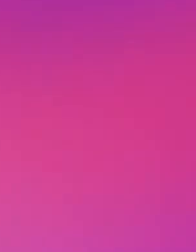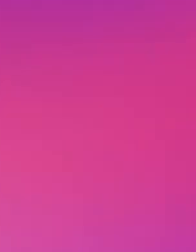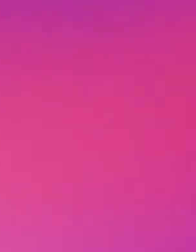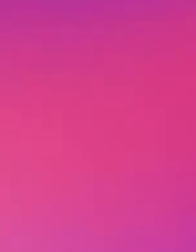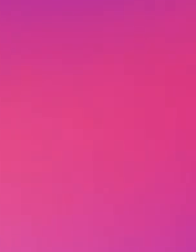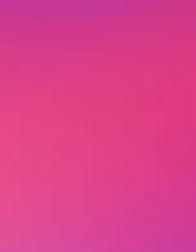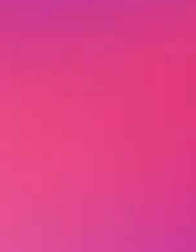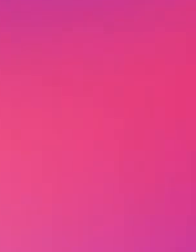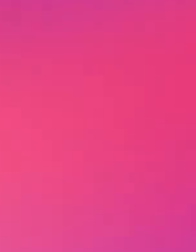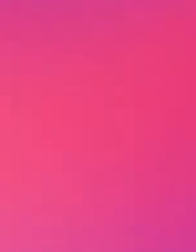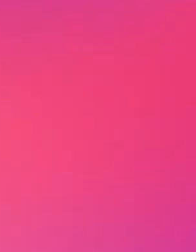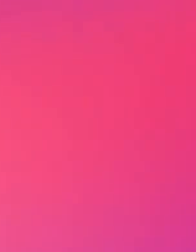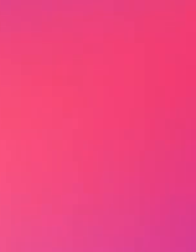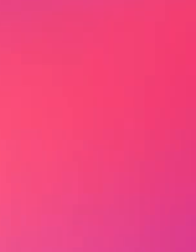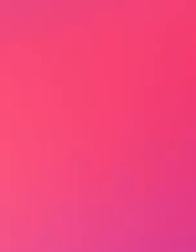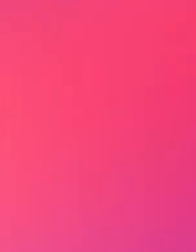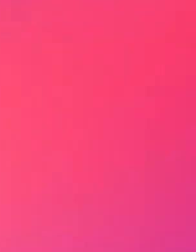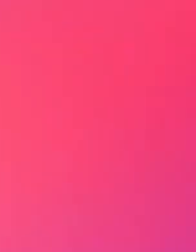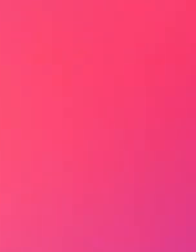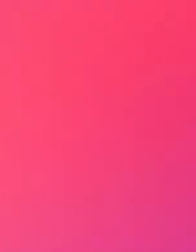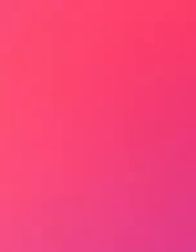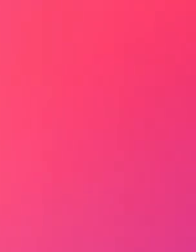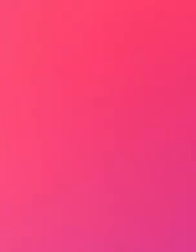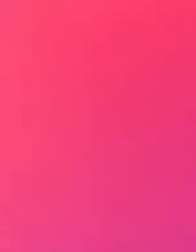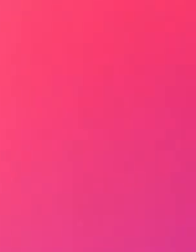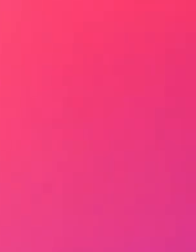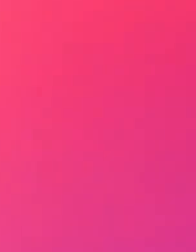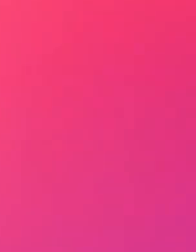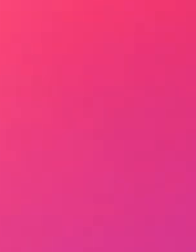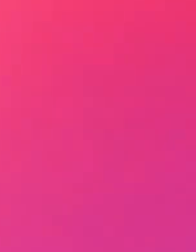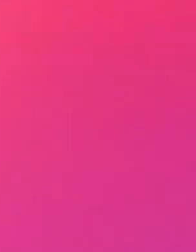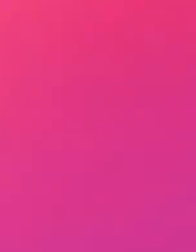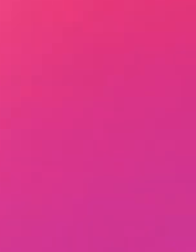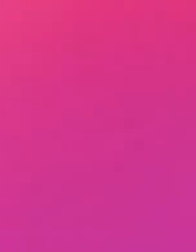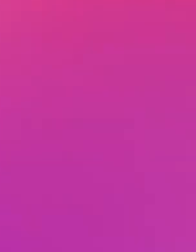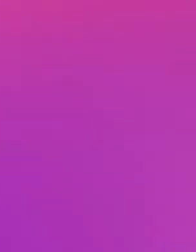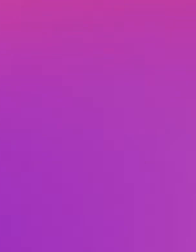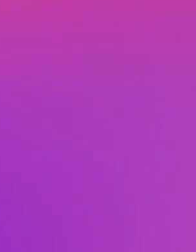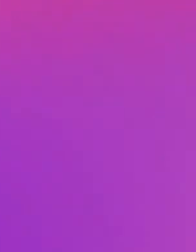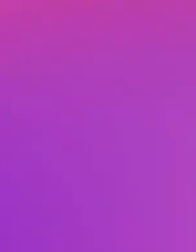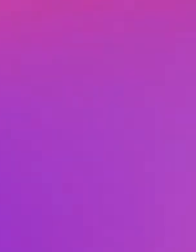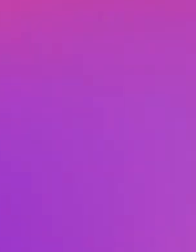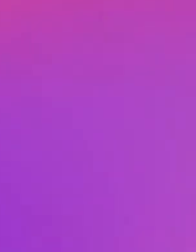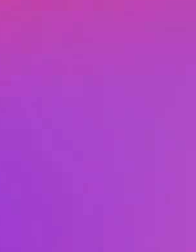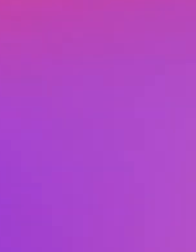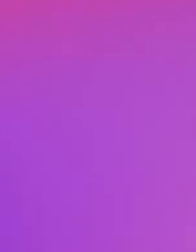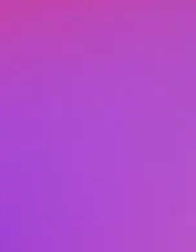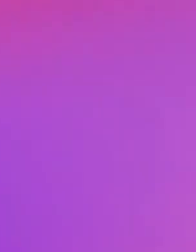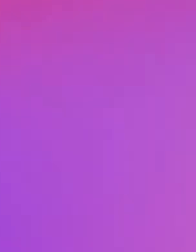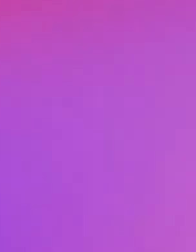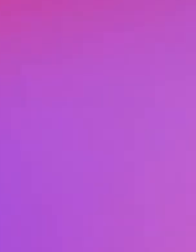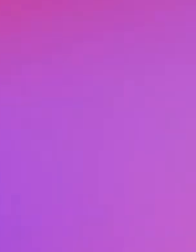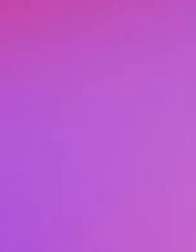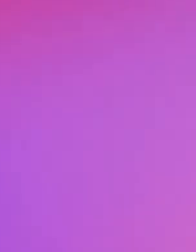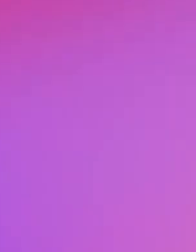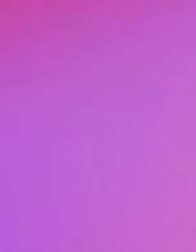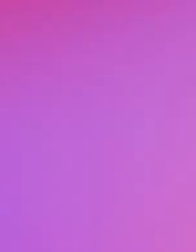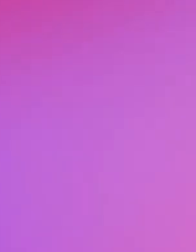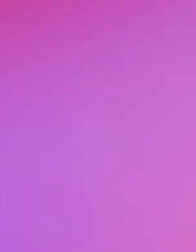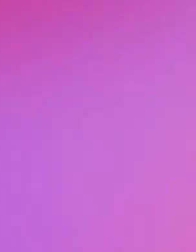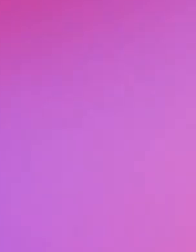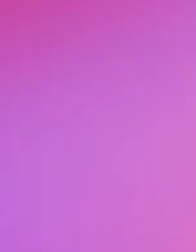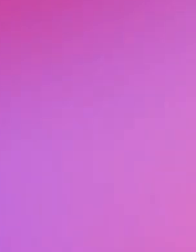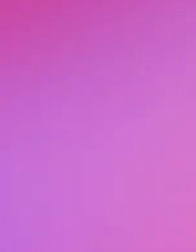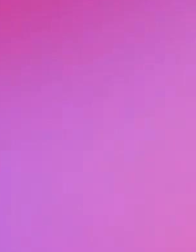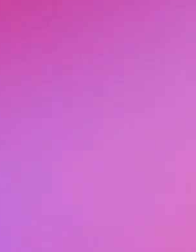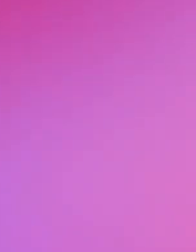secundaria es el 55 36 01 71 23. Si requieres consultar los